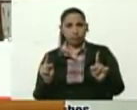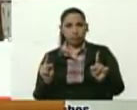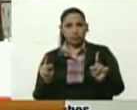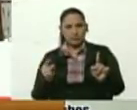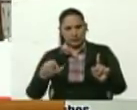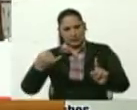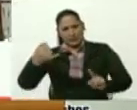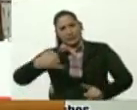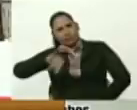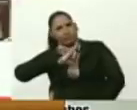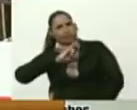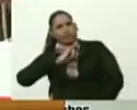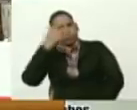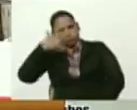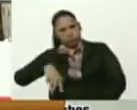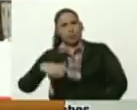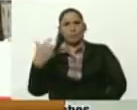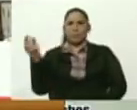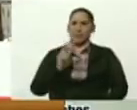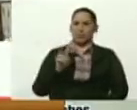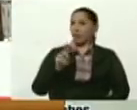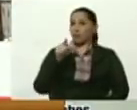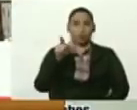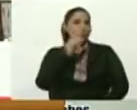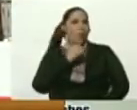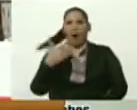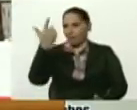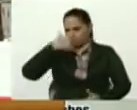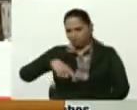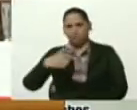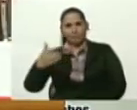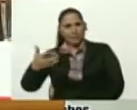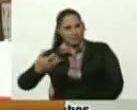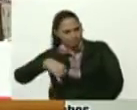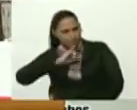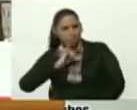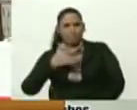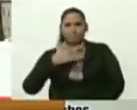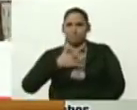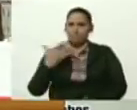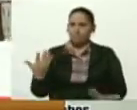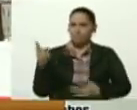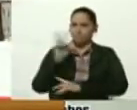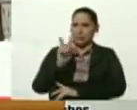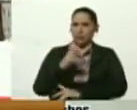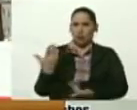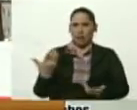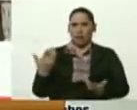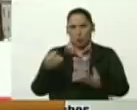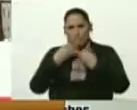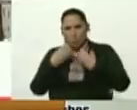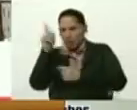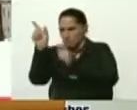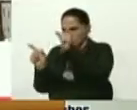idiosincrasia venezolana! Eso no es de los venezolanos. Un venezolano de buena voluntad de hogar no actúa así,